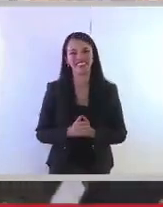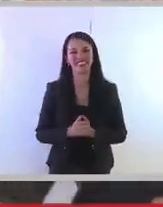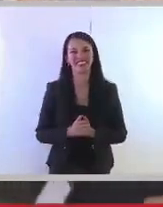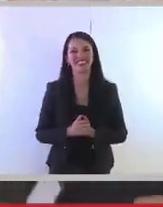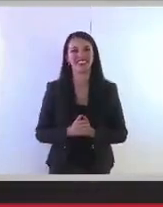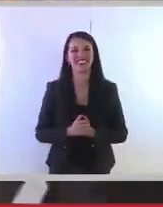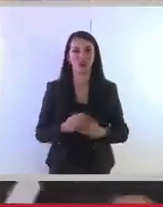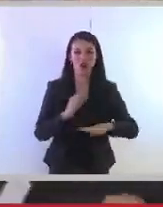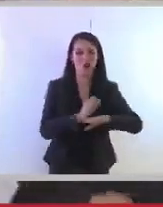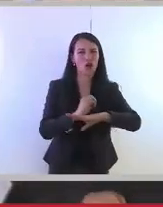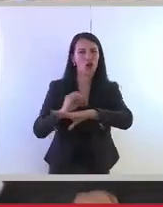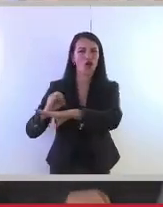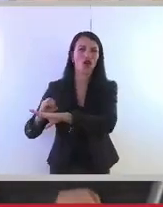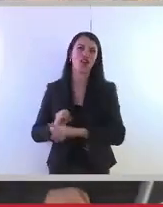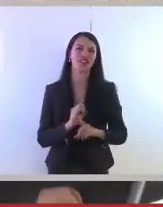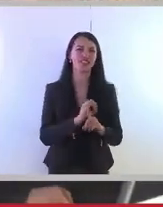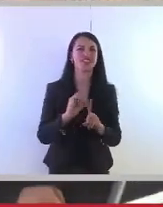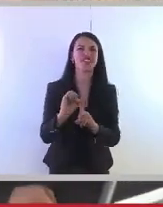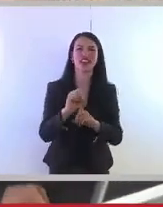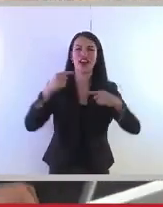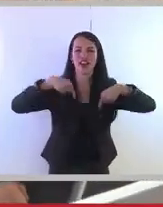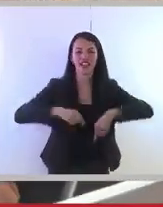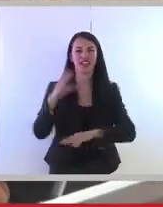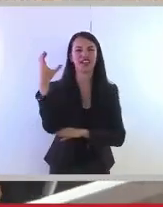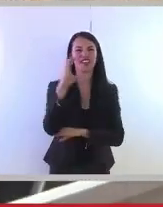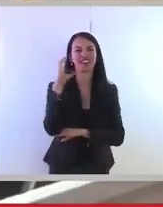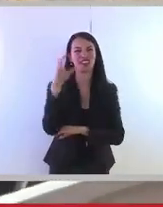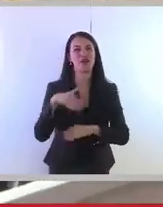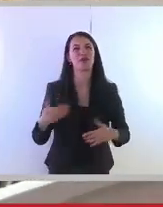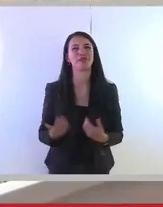las organizaciones sociales del país,